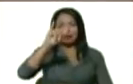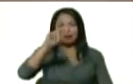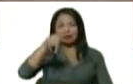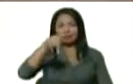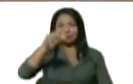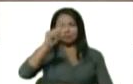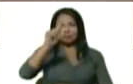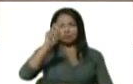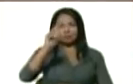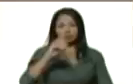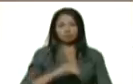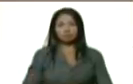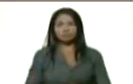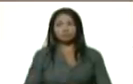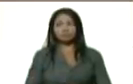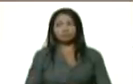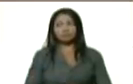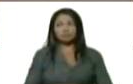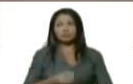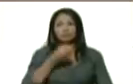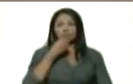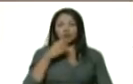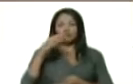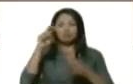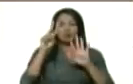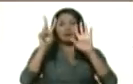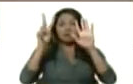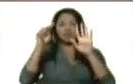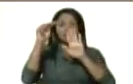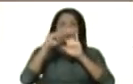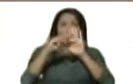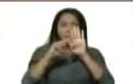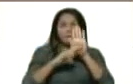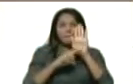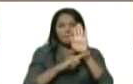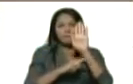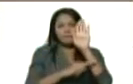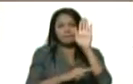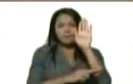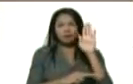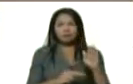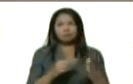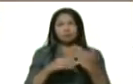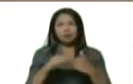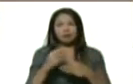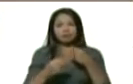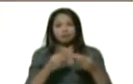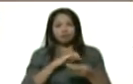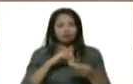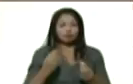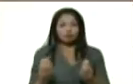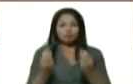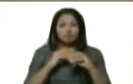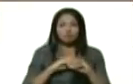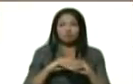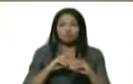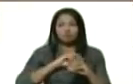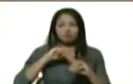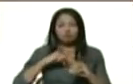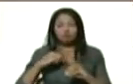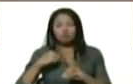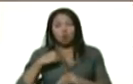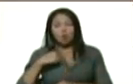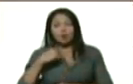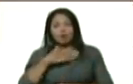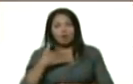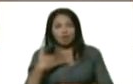Bueno, esas siete líneas estratégicas nos van a dar mucha coherencia. Y yo quiero